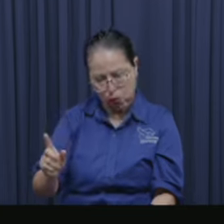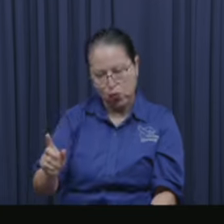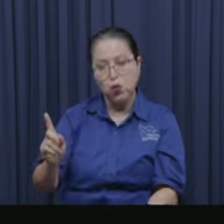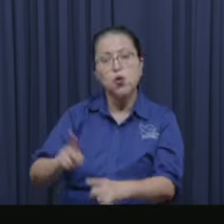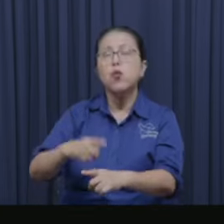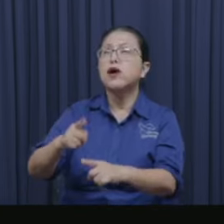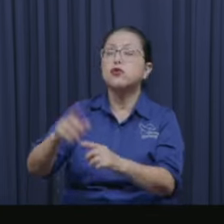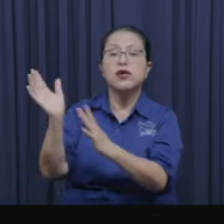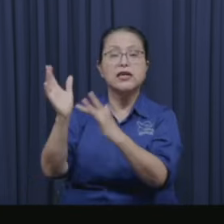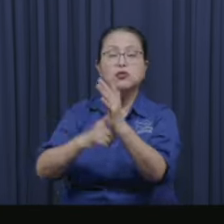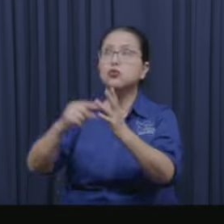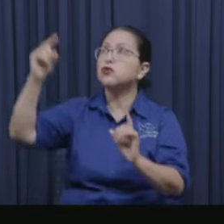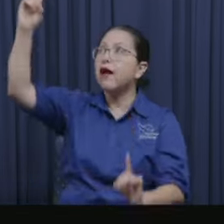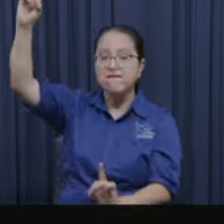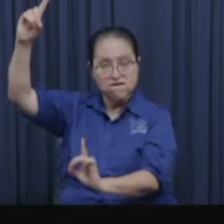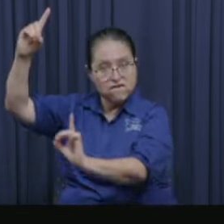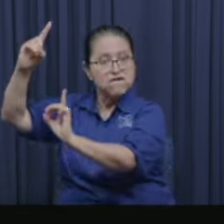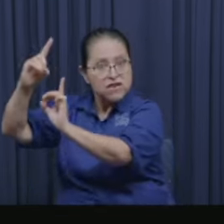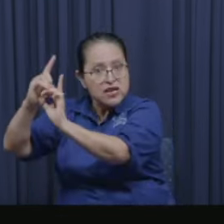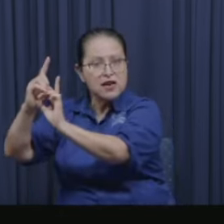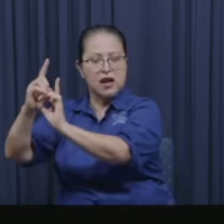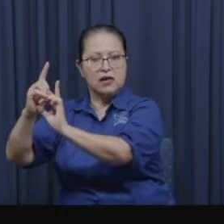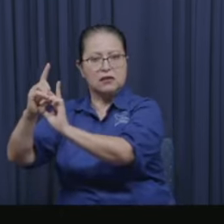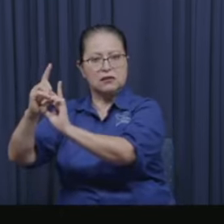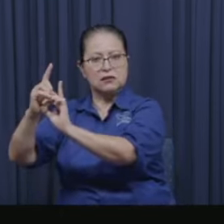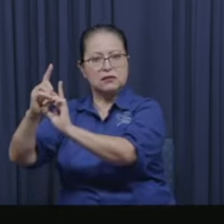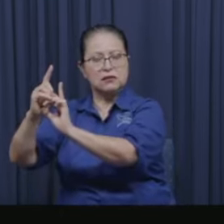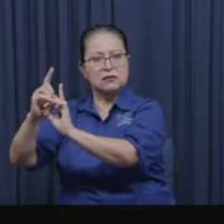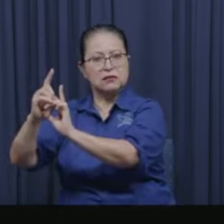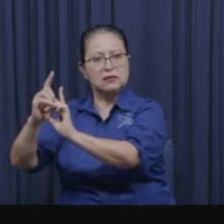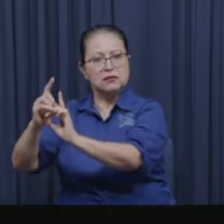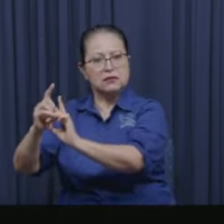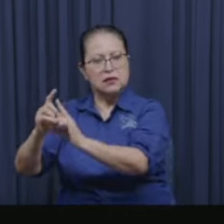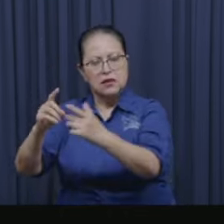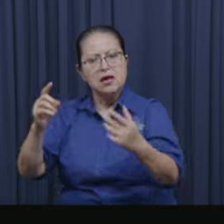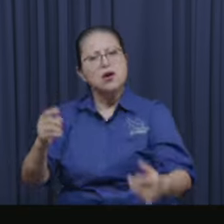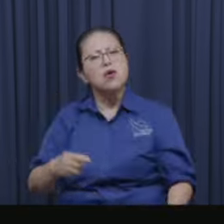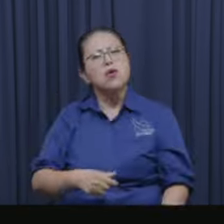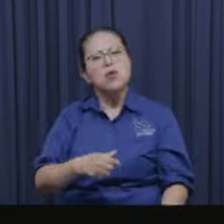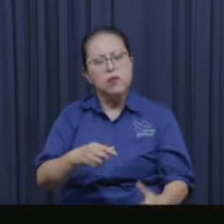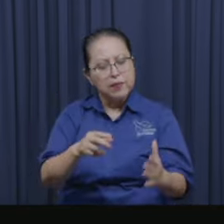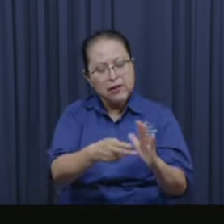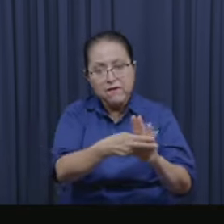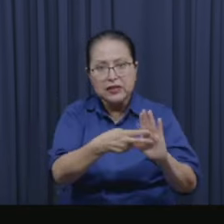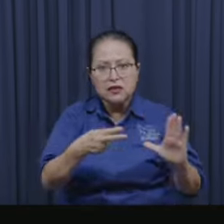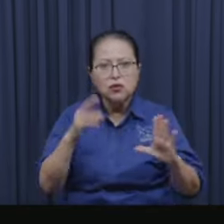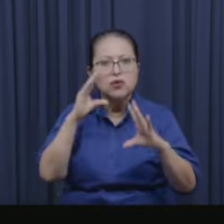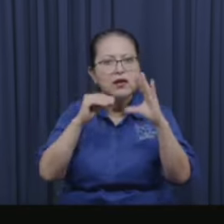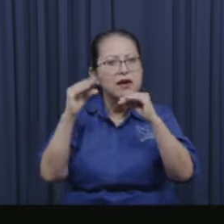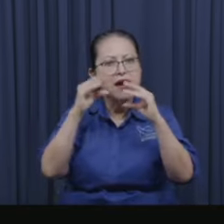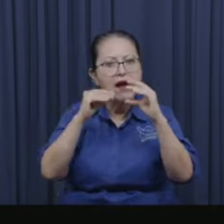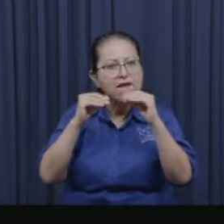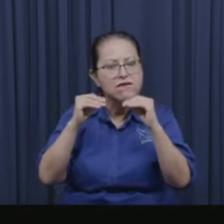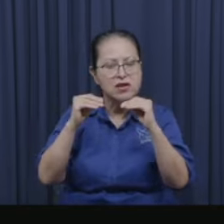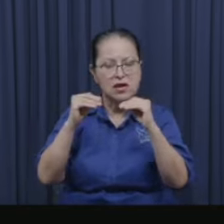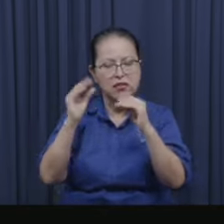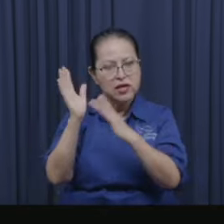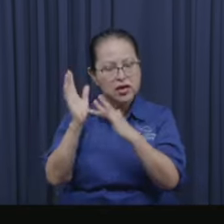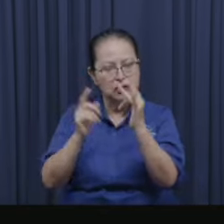venida ent otra vez digo yo otro texto que habla de la venida no